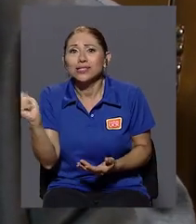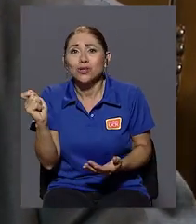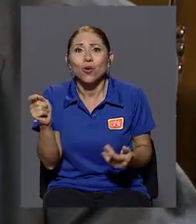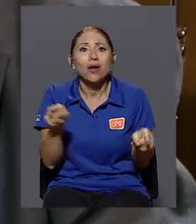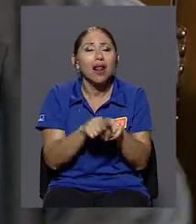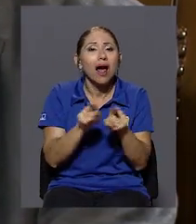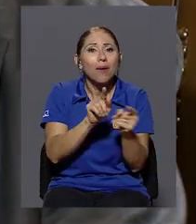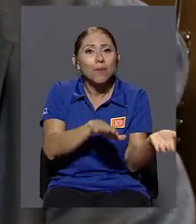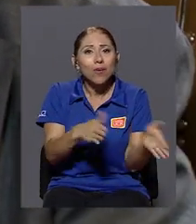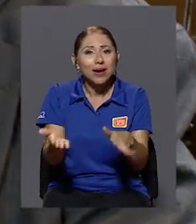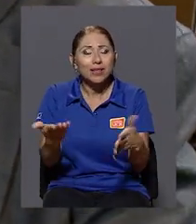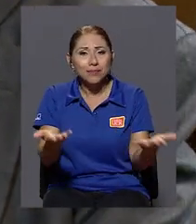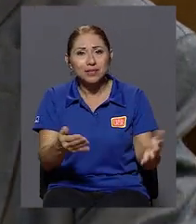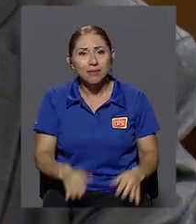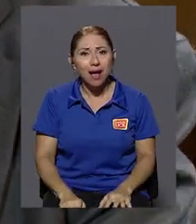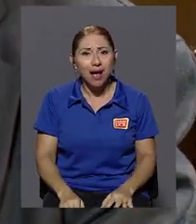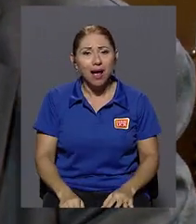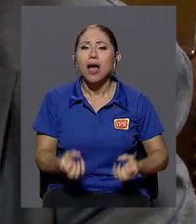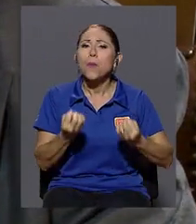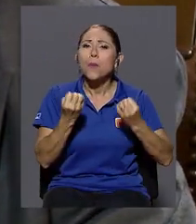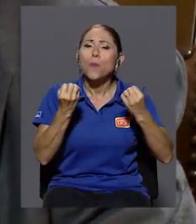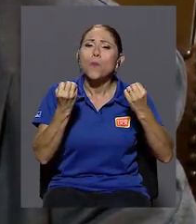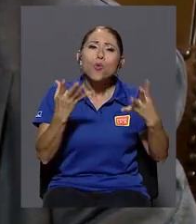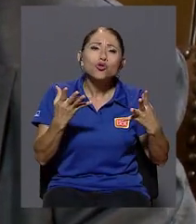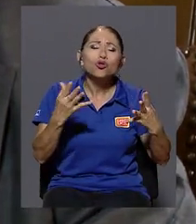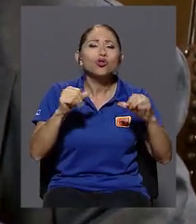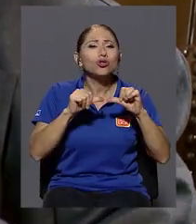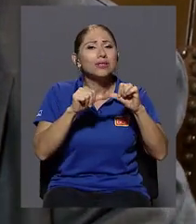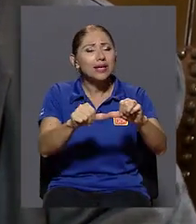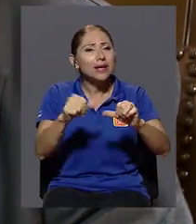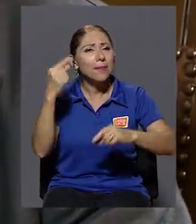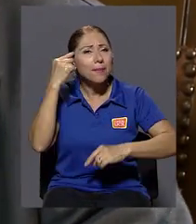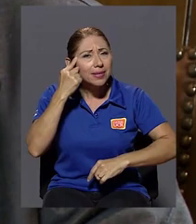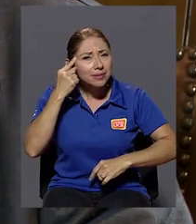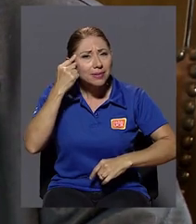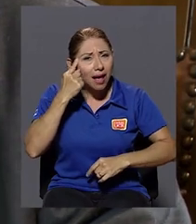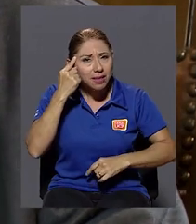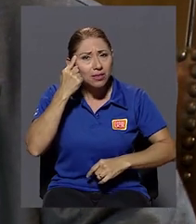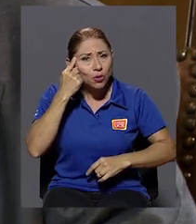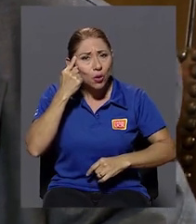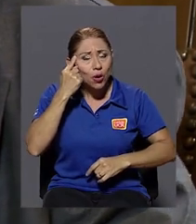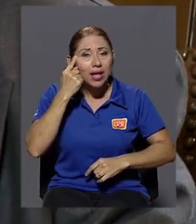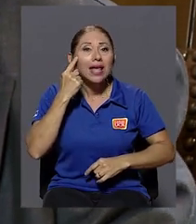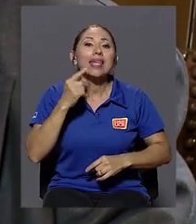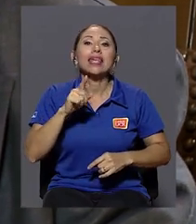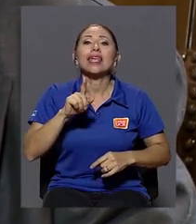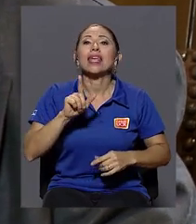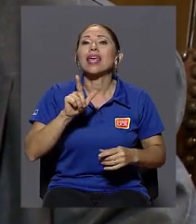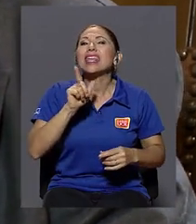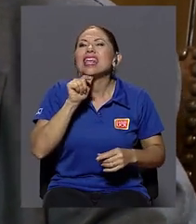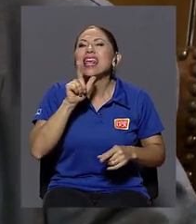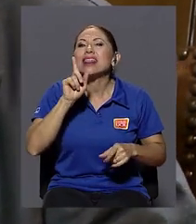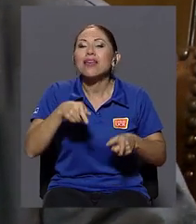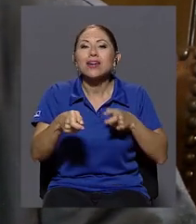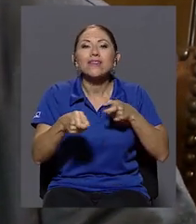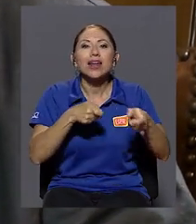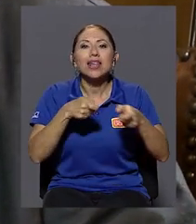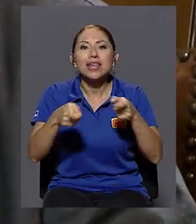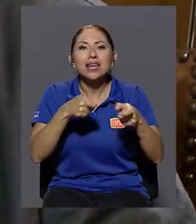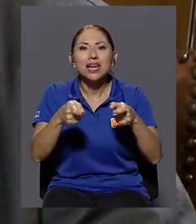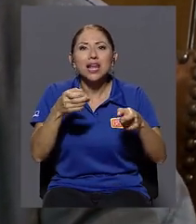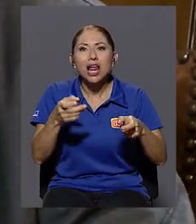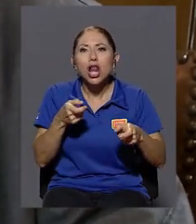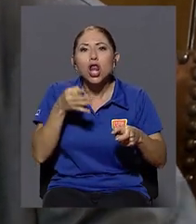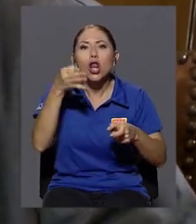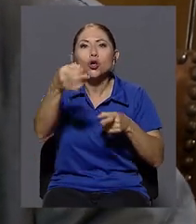misma, hay muchos que siguen pensando que quien debe regir los destinos de la educación superior son las reglas de